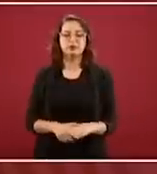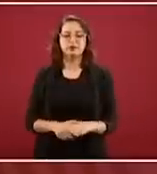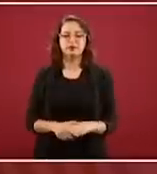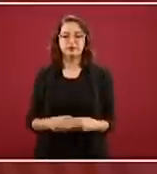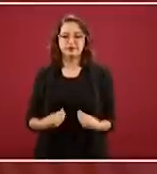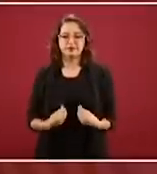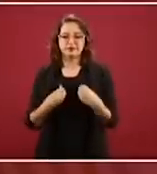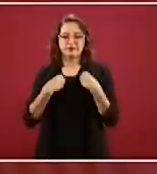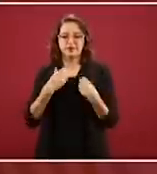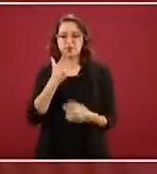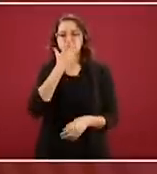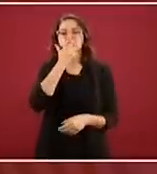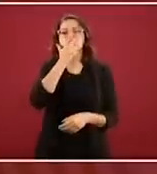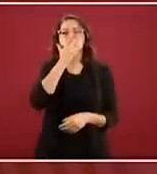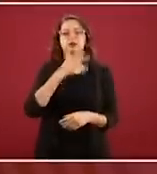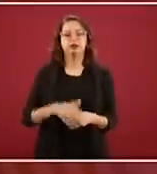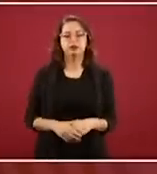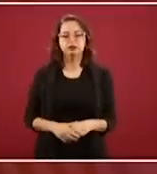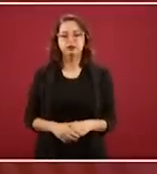la vida.